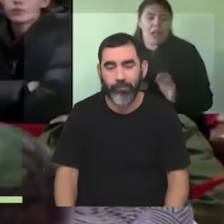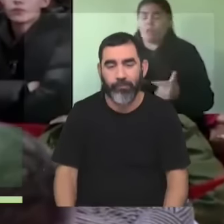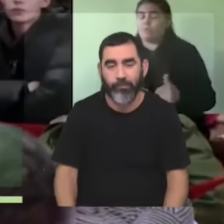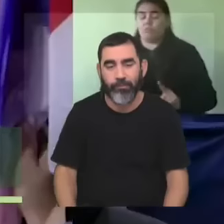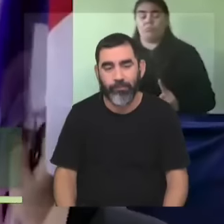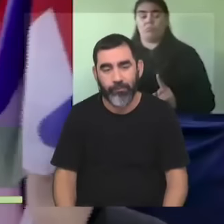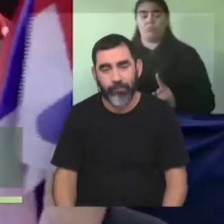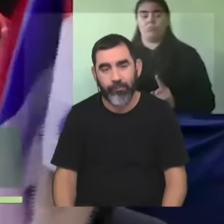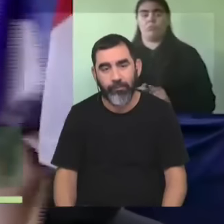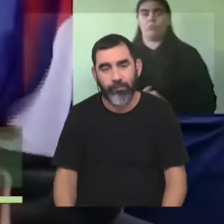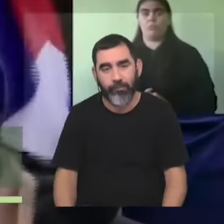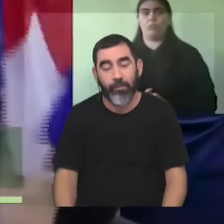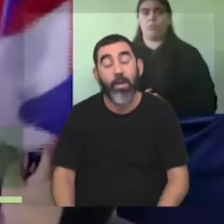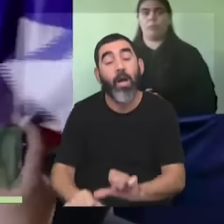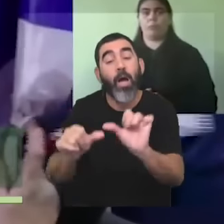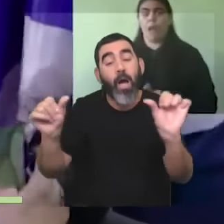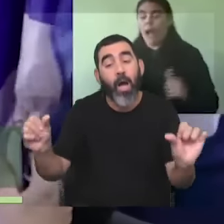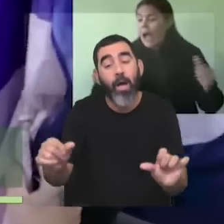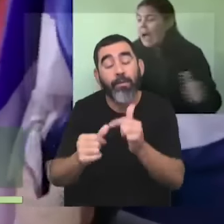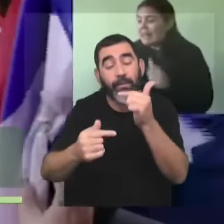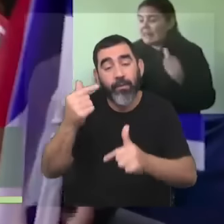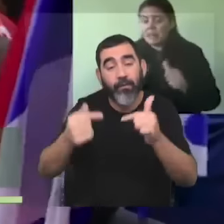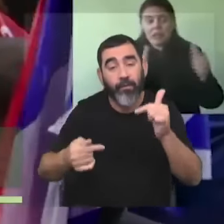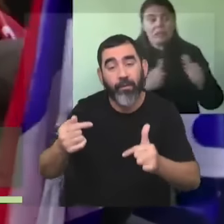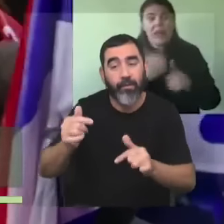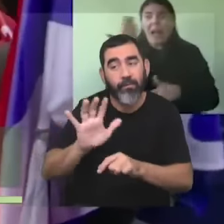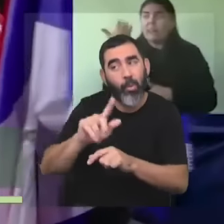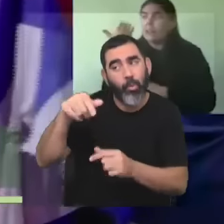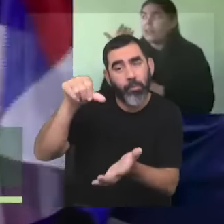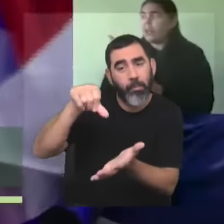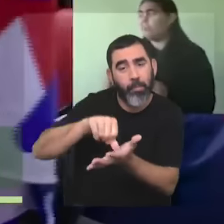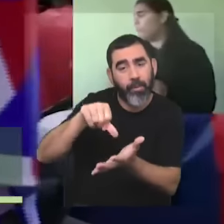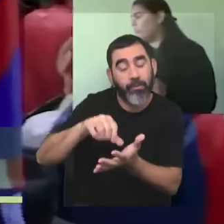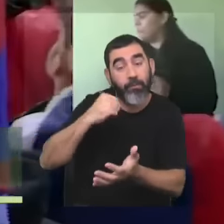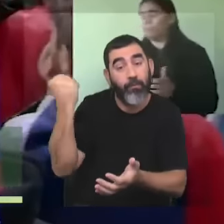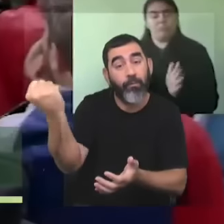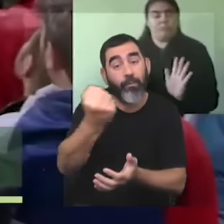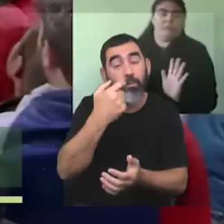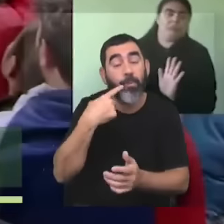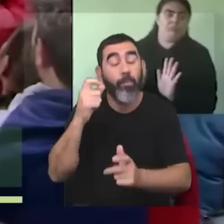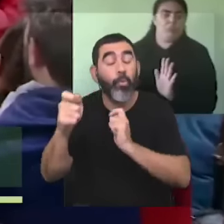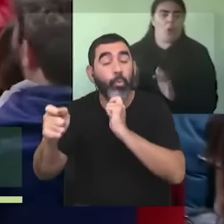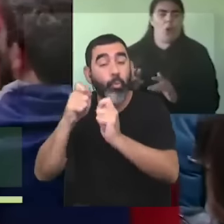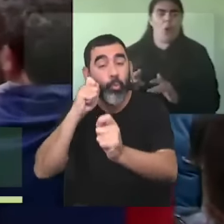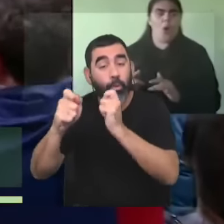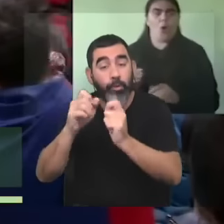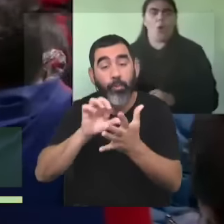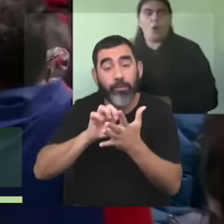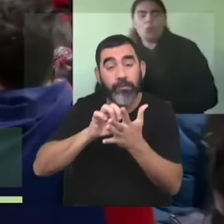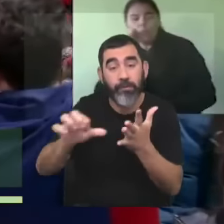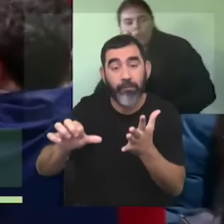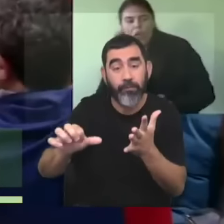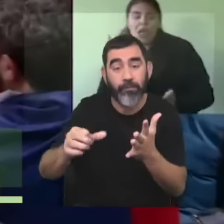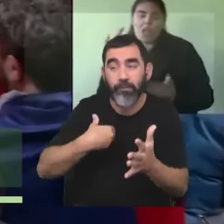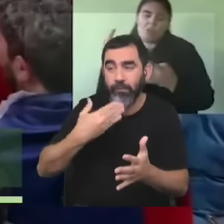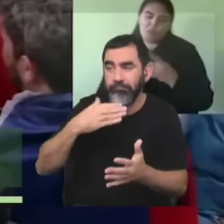supuesto con actividades que antes las veíamos medio como de costado pero son fundamentales como el turismo u otros servicios que nosotros no los